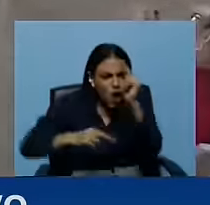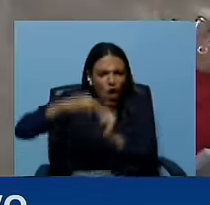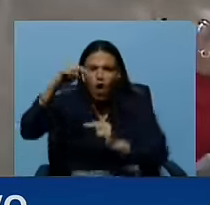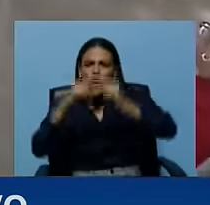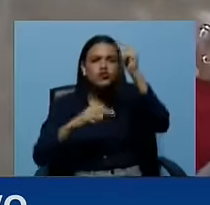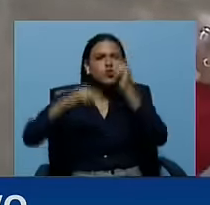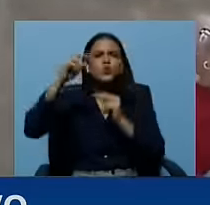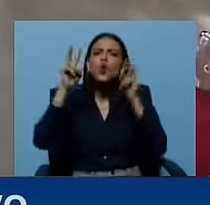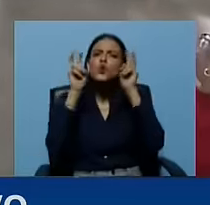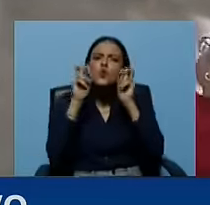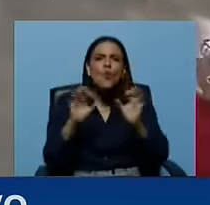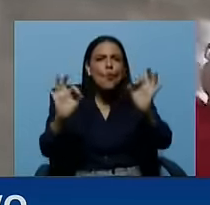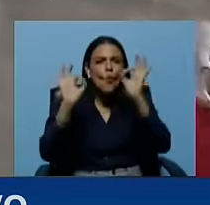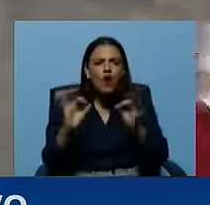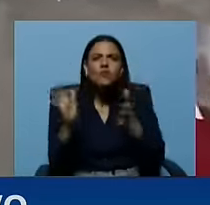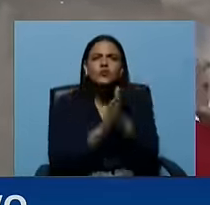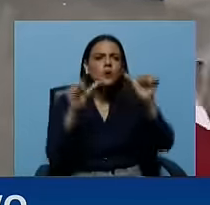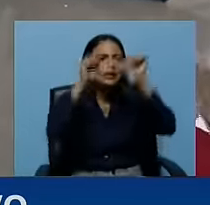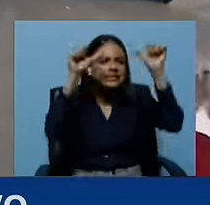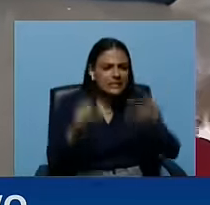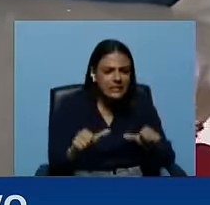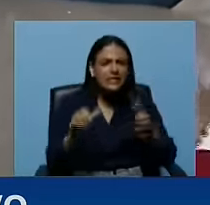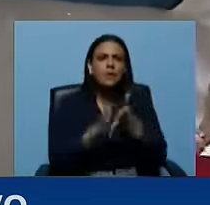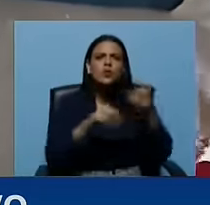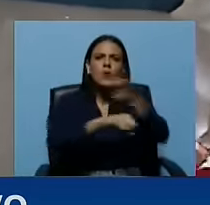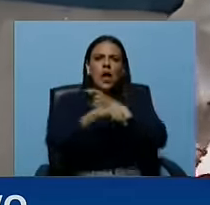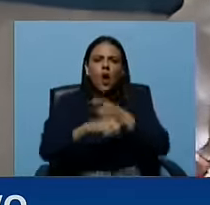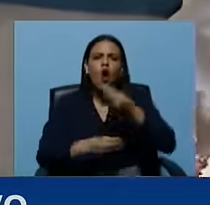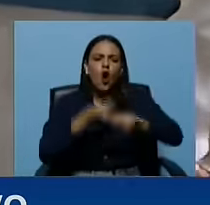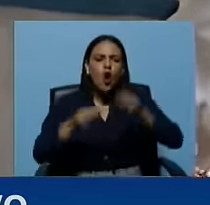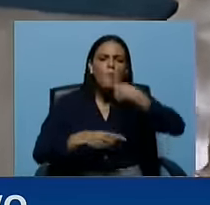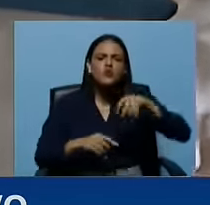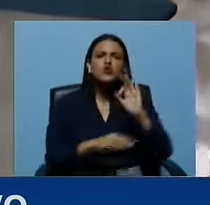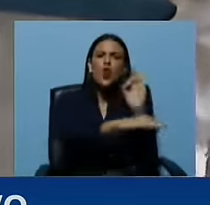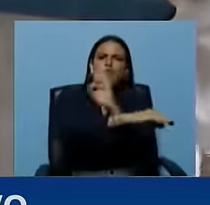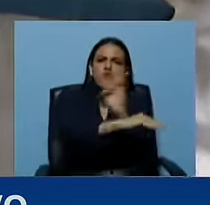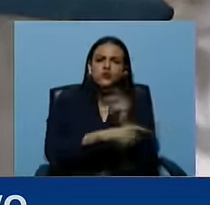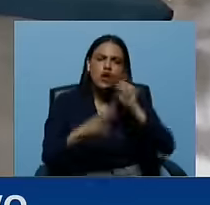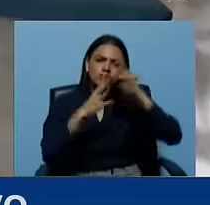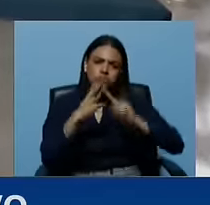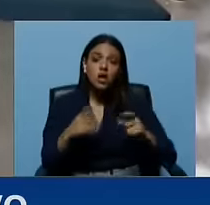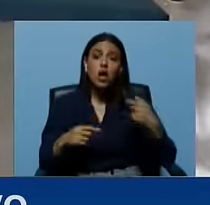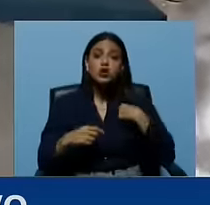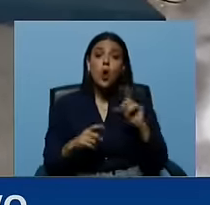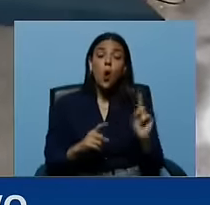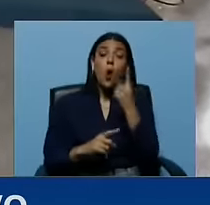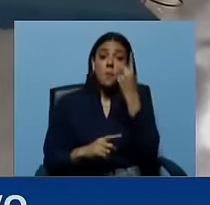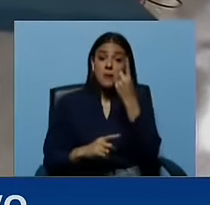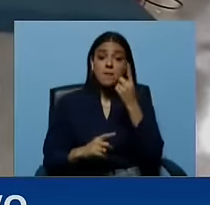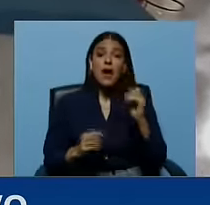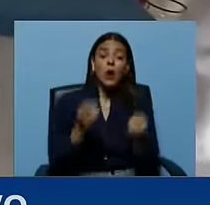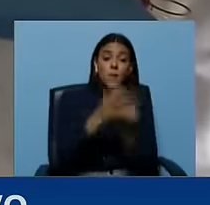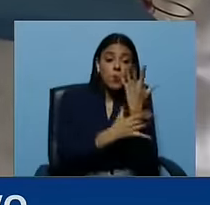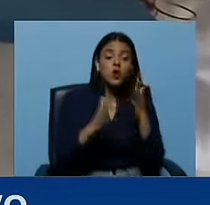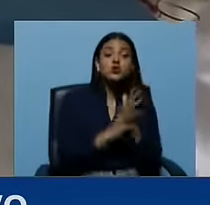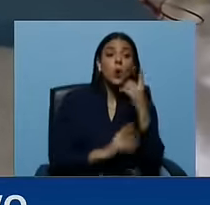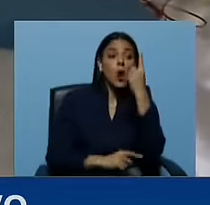de gobierno, los métodos, la forma de funcionar. Ya yo di un paso tremendo con el 1x10 del buen